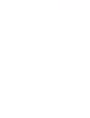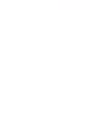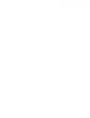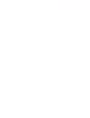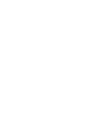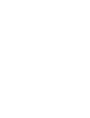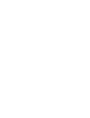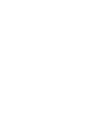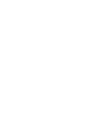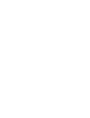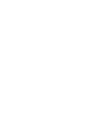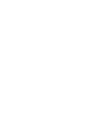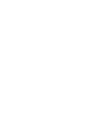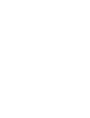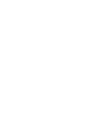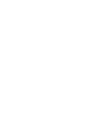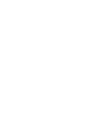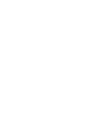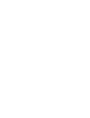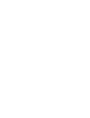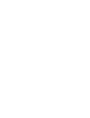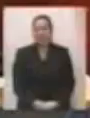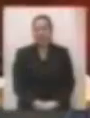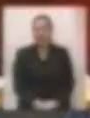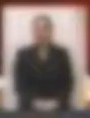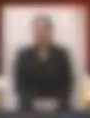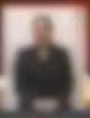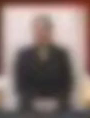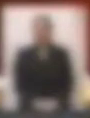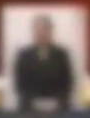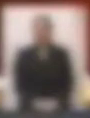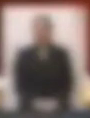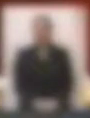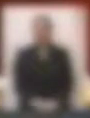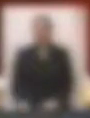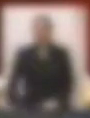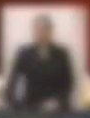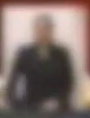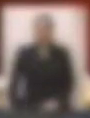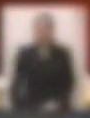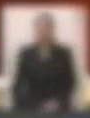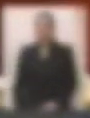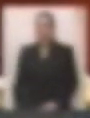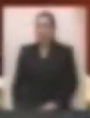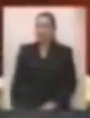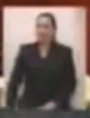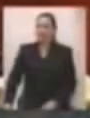Vicepresidente. Gracias, congresista. Habiendo terminado el rol de oradores, vemos el primer